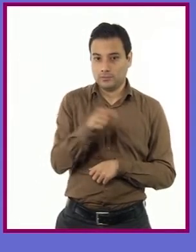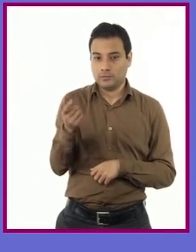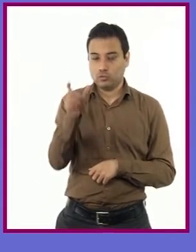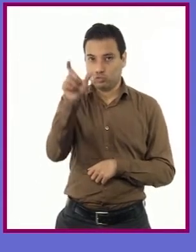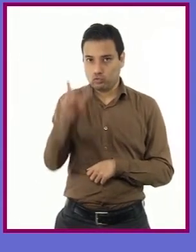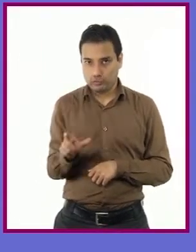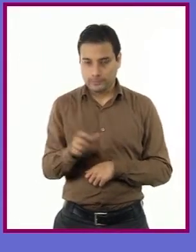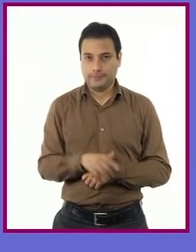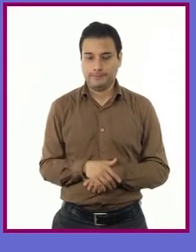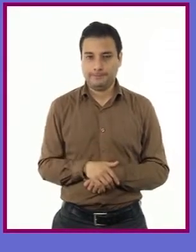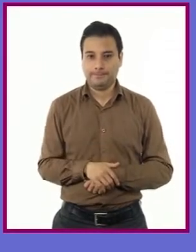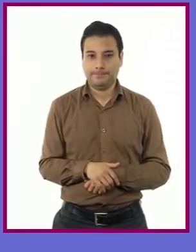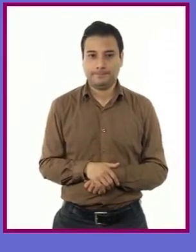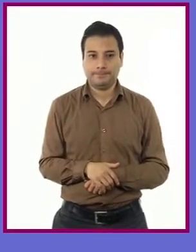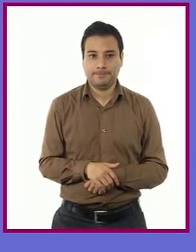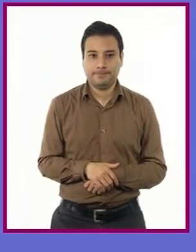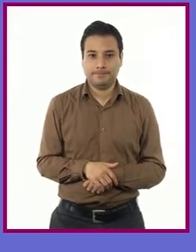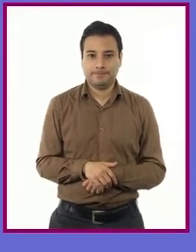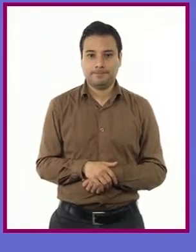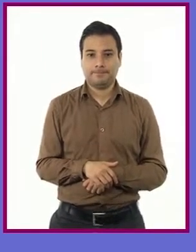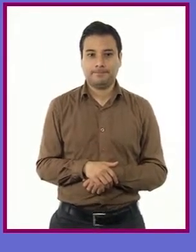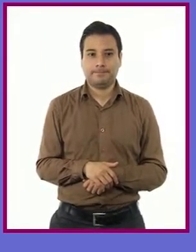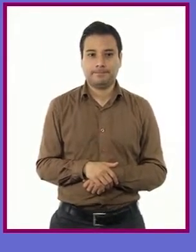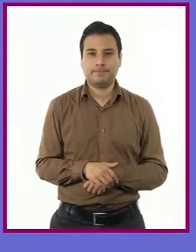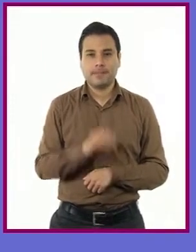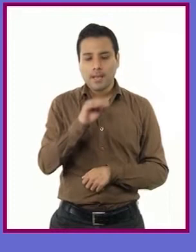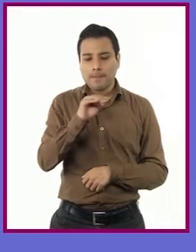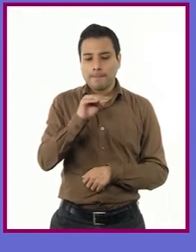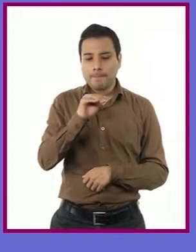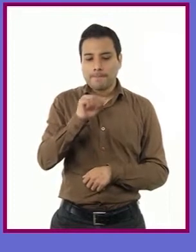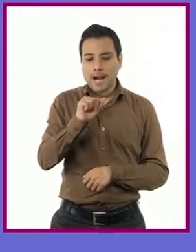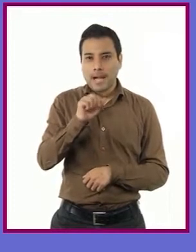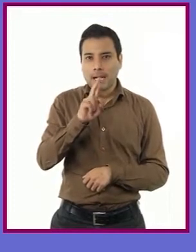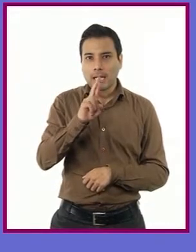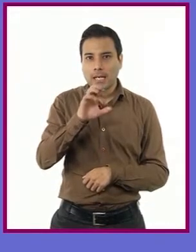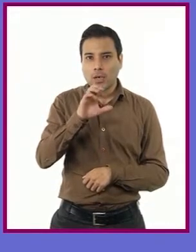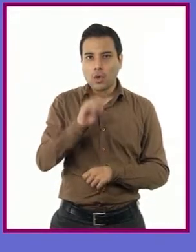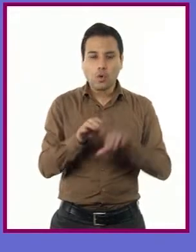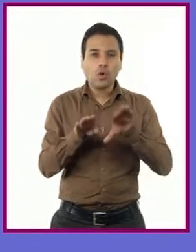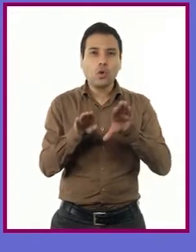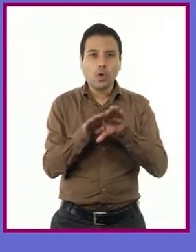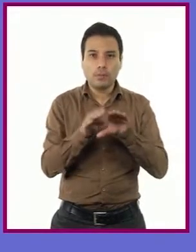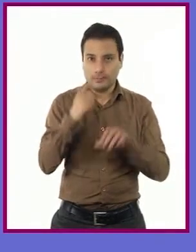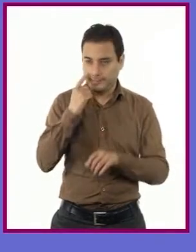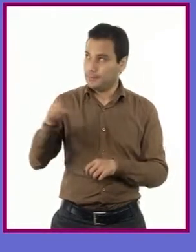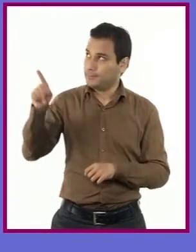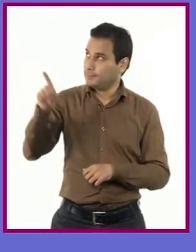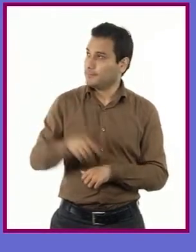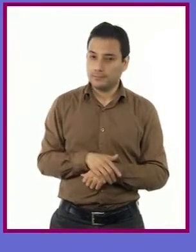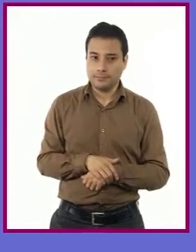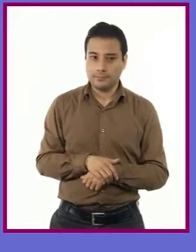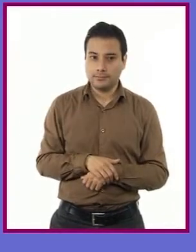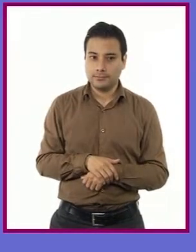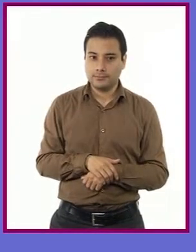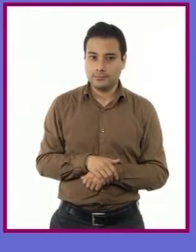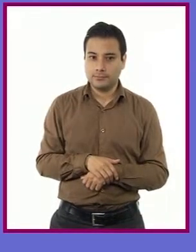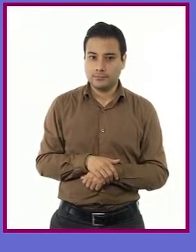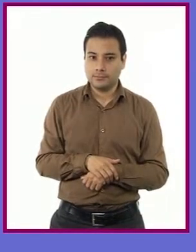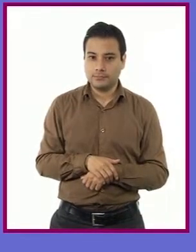2. Para hacer un marco, da clic en bordes, bordes y sombreado, borde de página, valor,